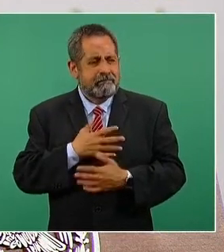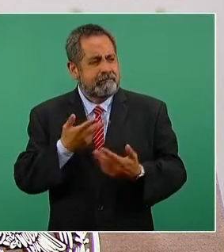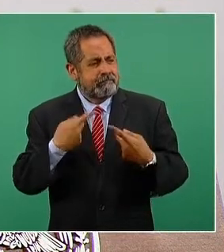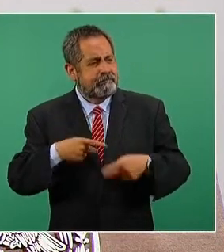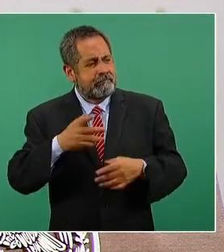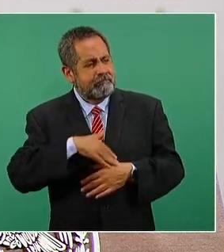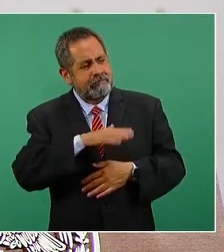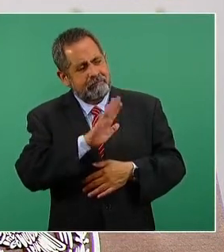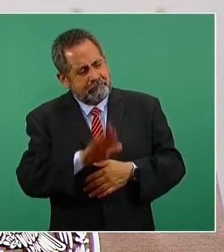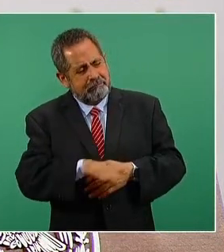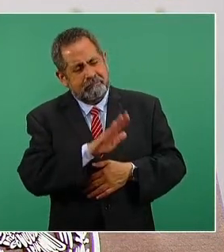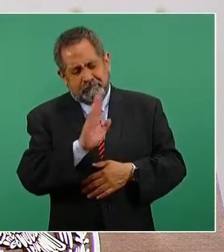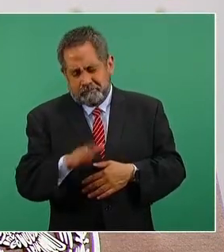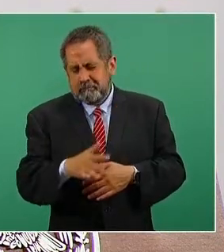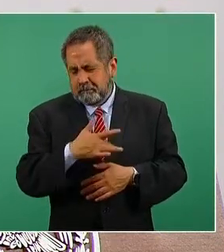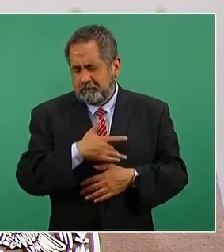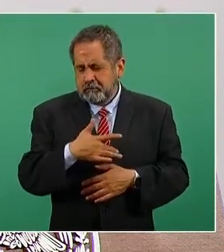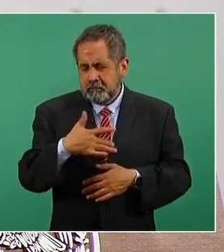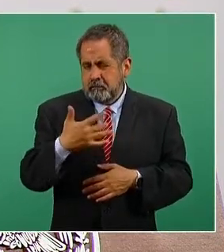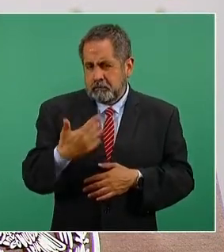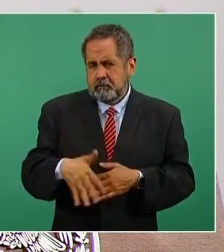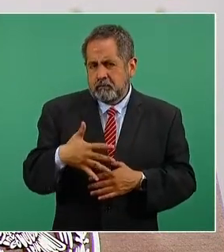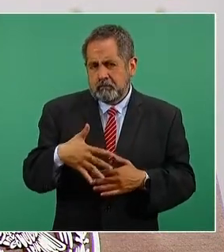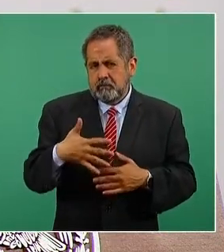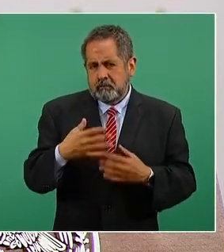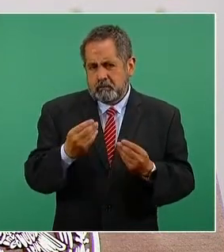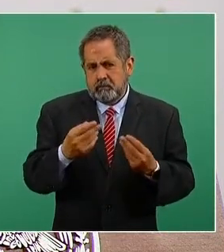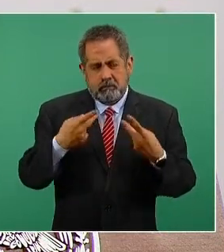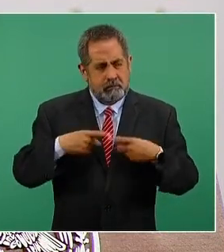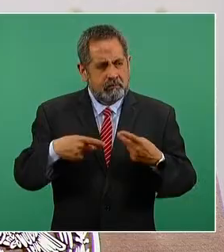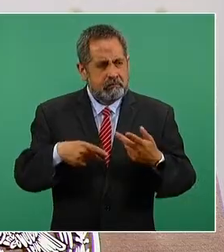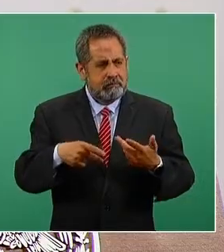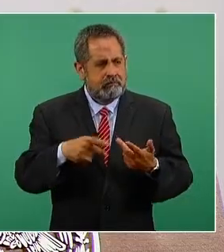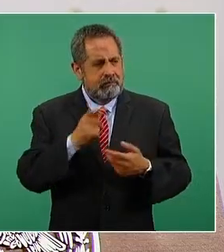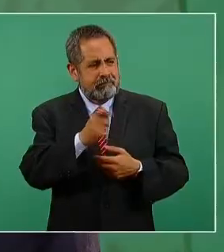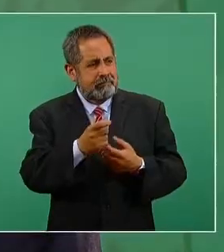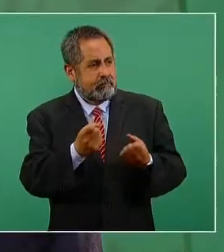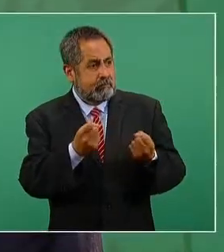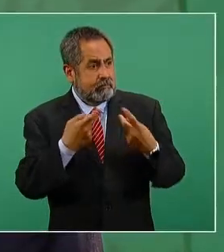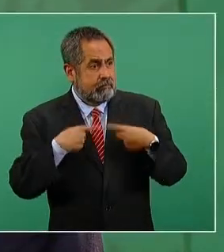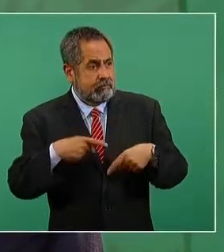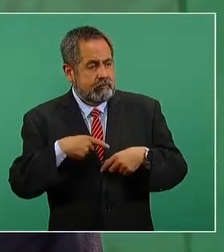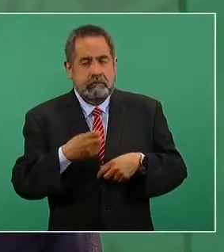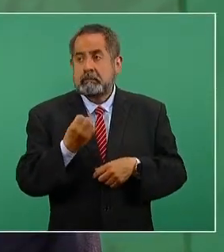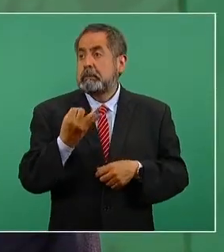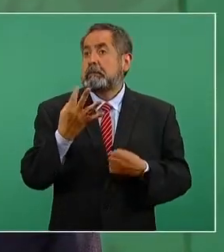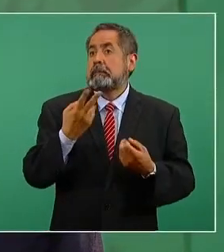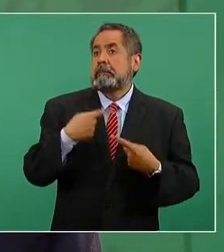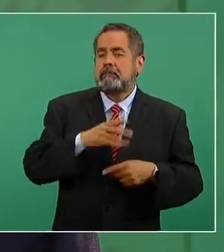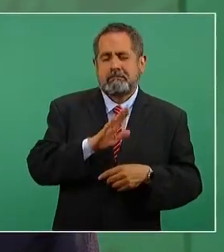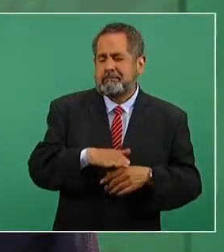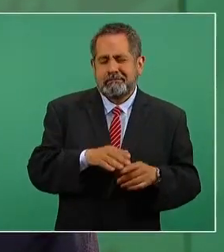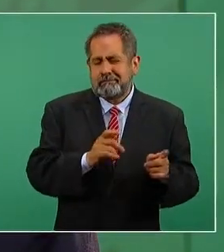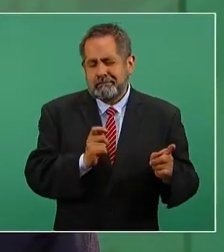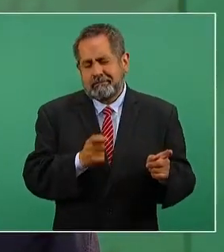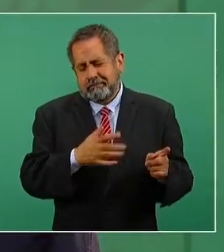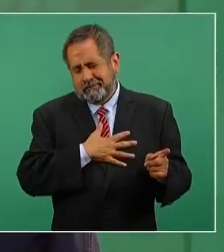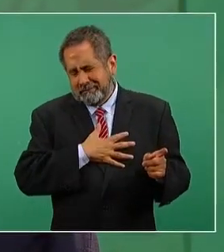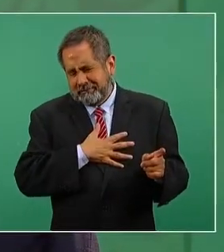pérdidas de vidas humanas, que no son números, no son estadísticas, no solo es